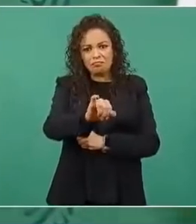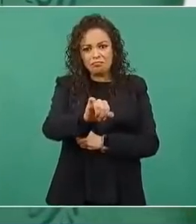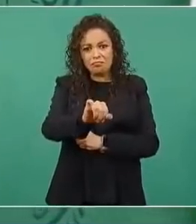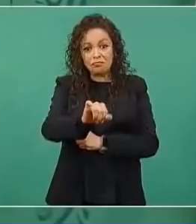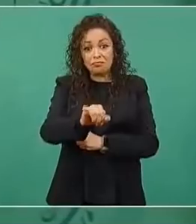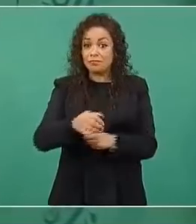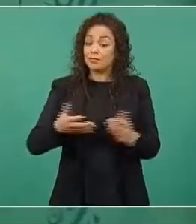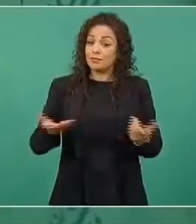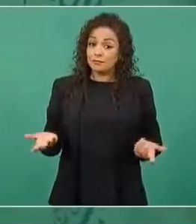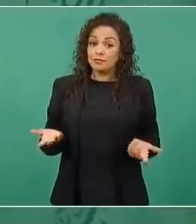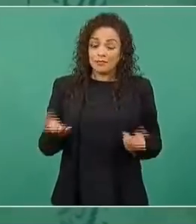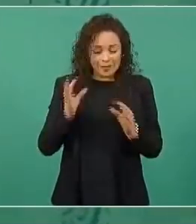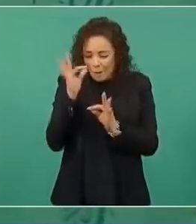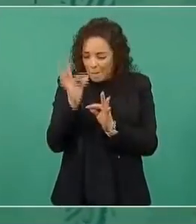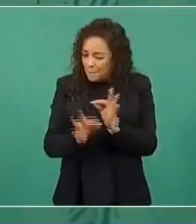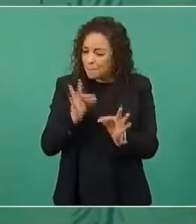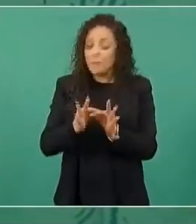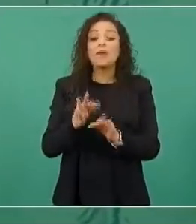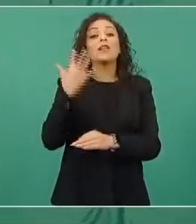10,000 años, exactamente.